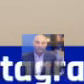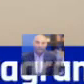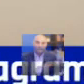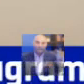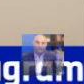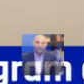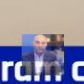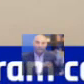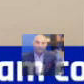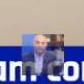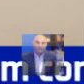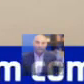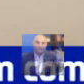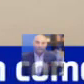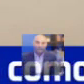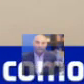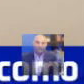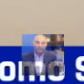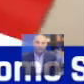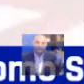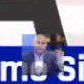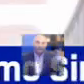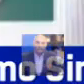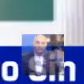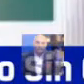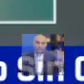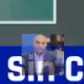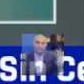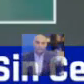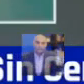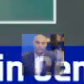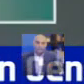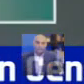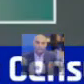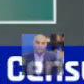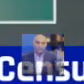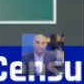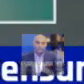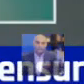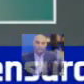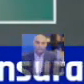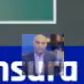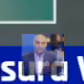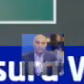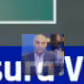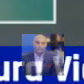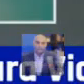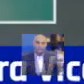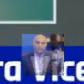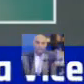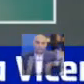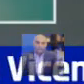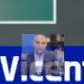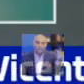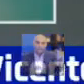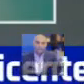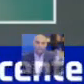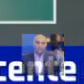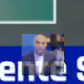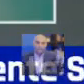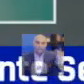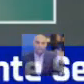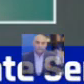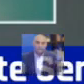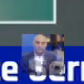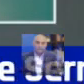Andrés Manuel López Obrador junto a Marcelo Ebrard? Acaba de terminar el discurso